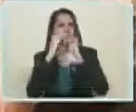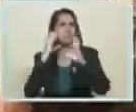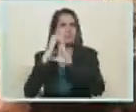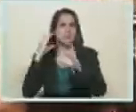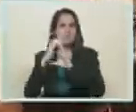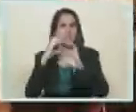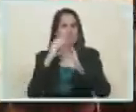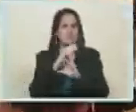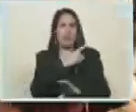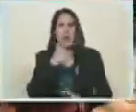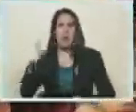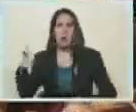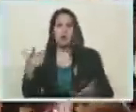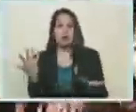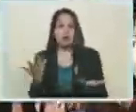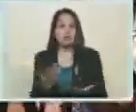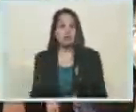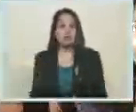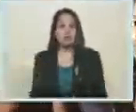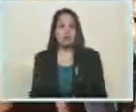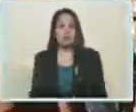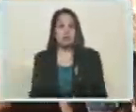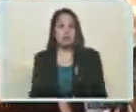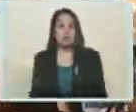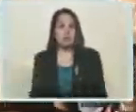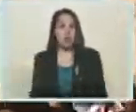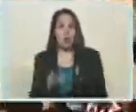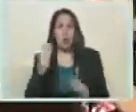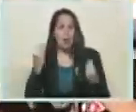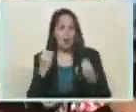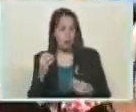El carnet de la patria y el movimiento Somos Venezuela.